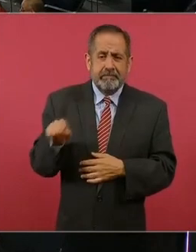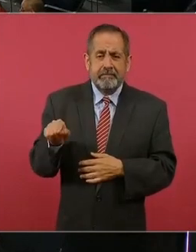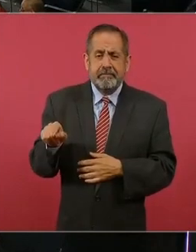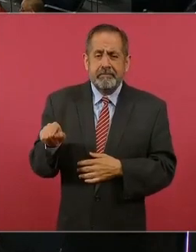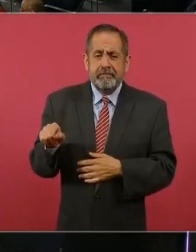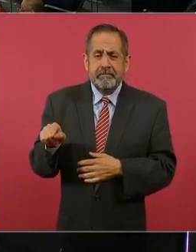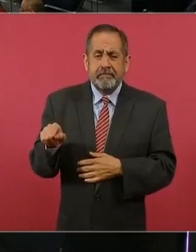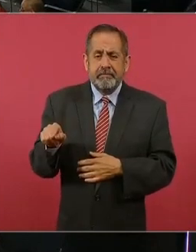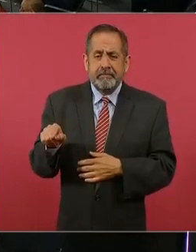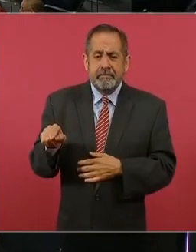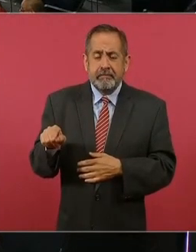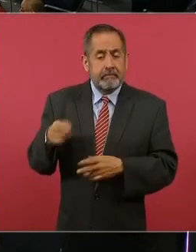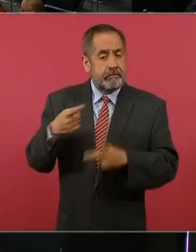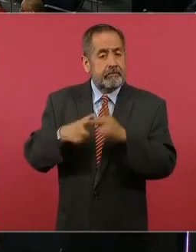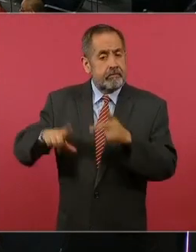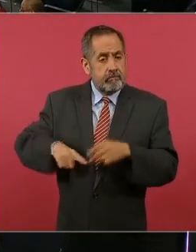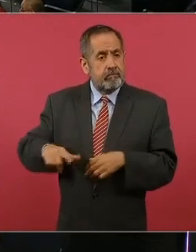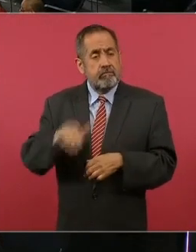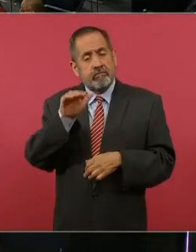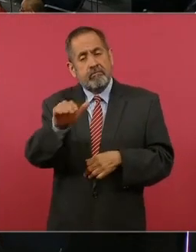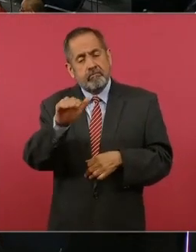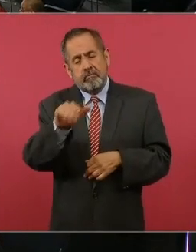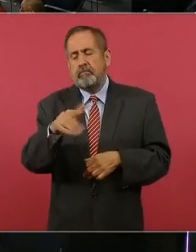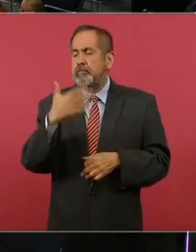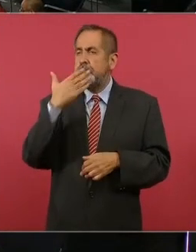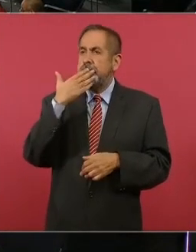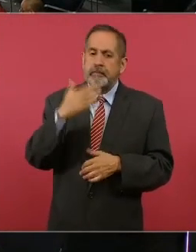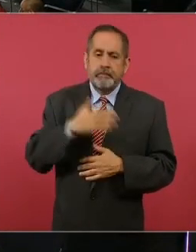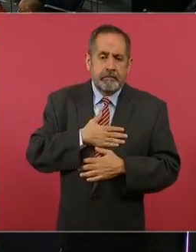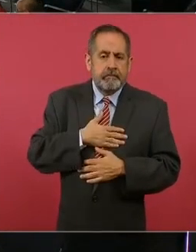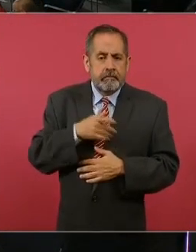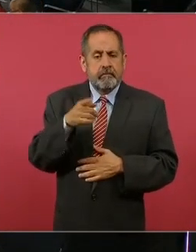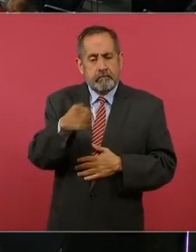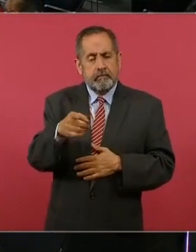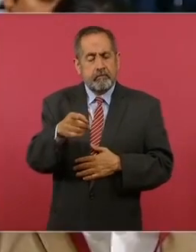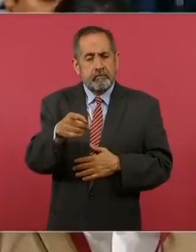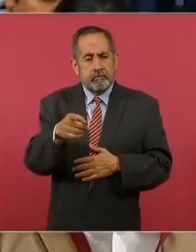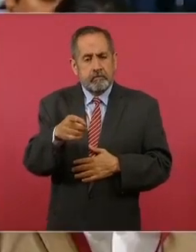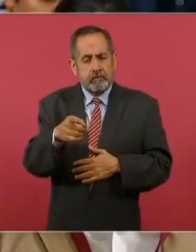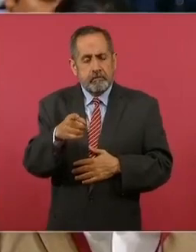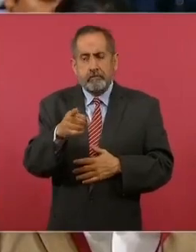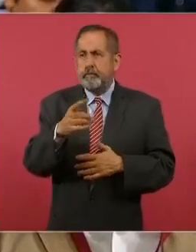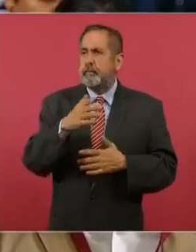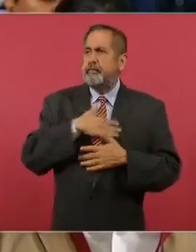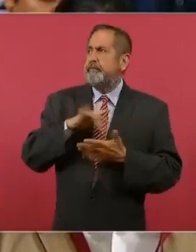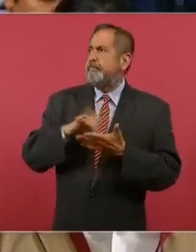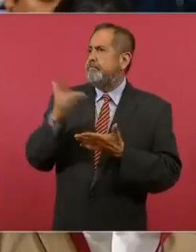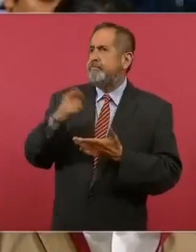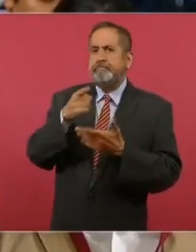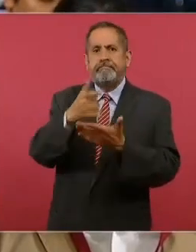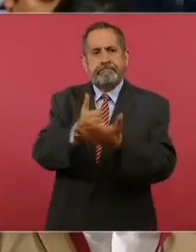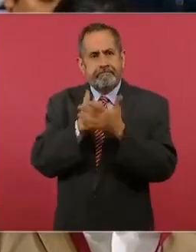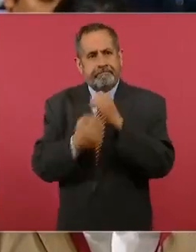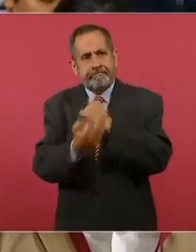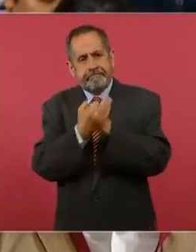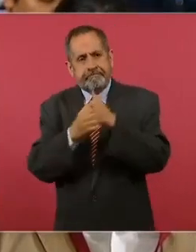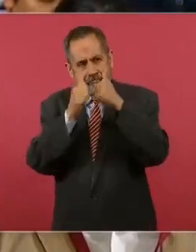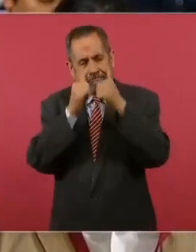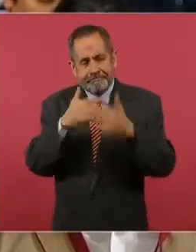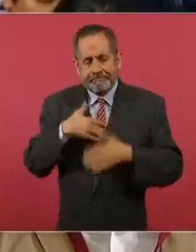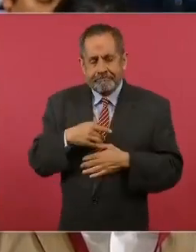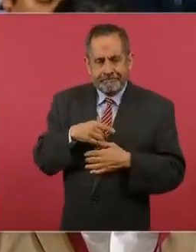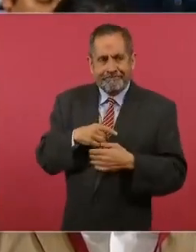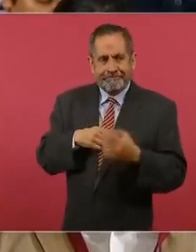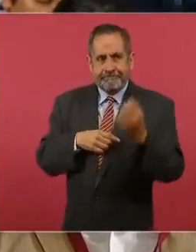desde que inició este gobierno, él encontró por lo menos esta luz, este aliento de decir, encontrar la posibilidad de que